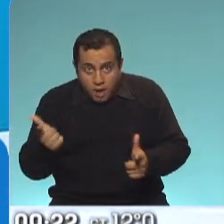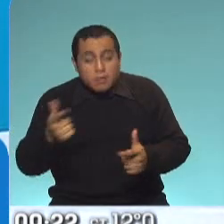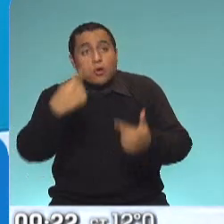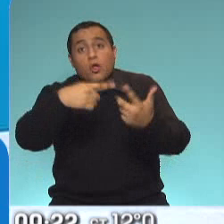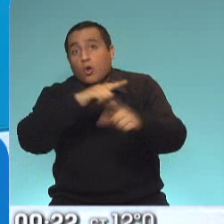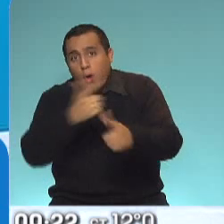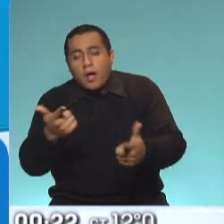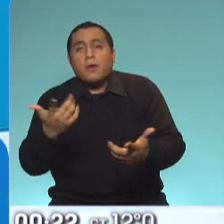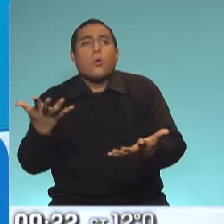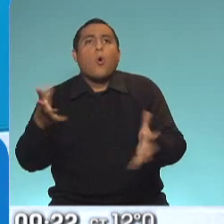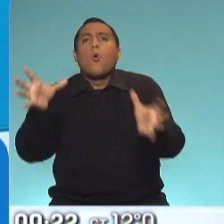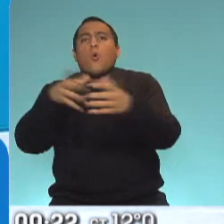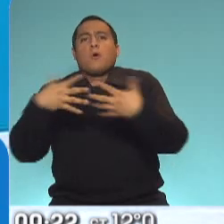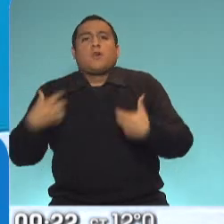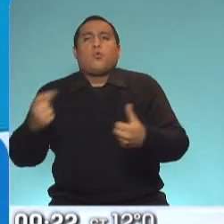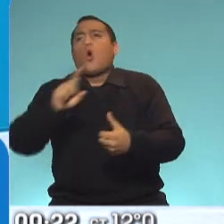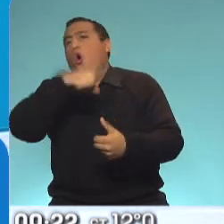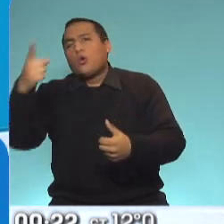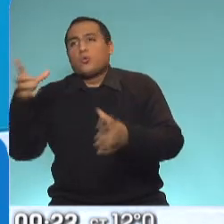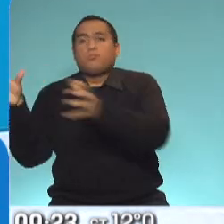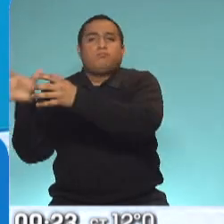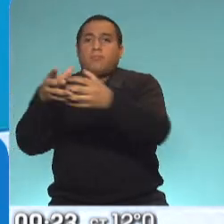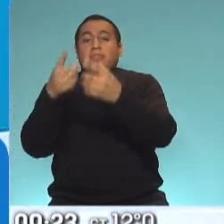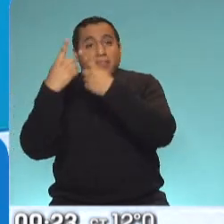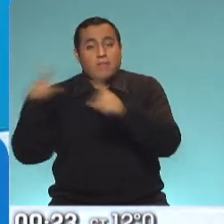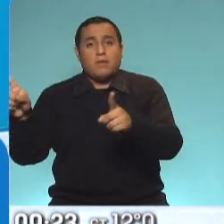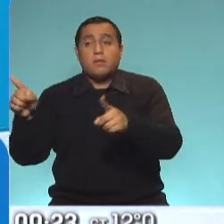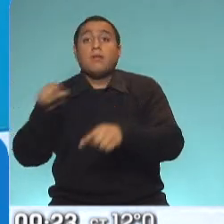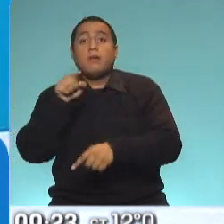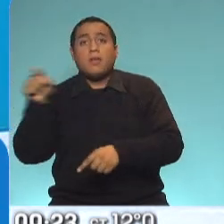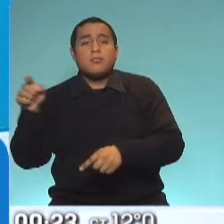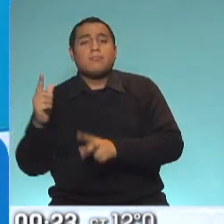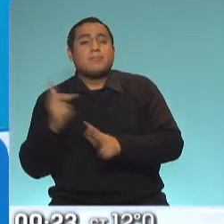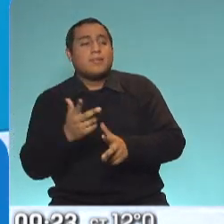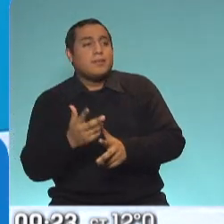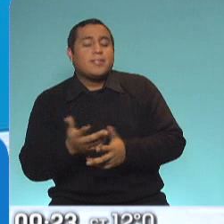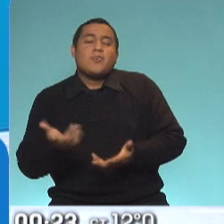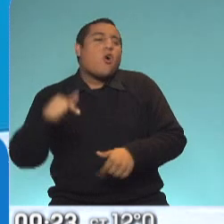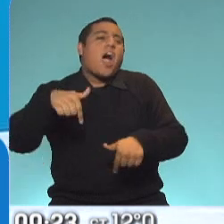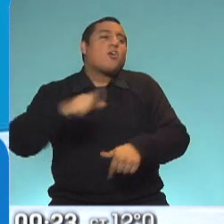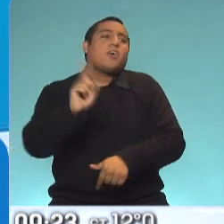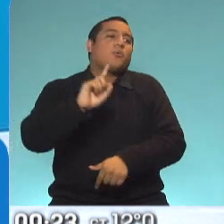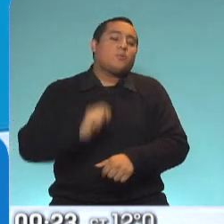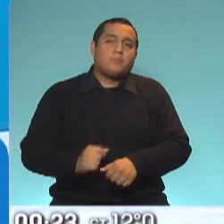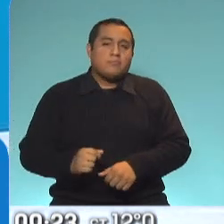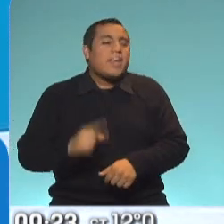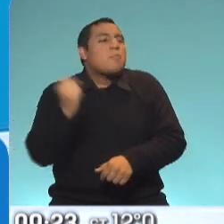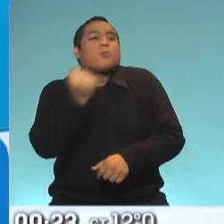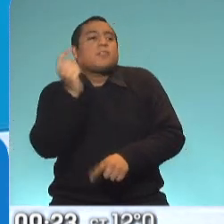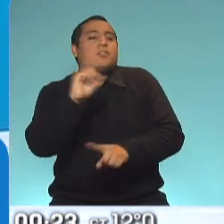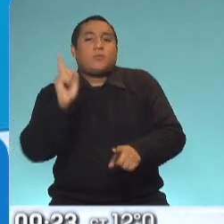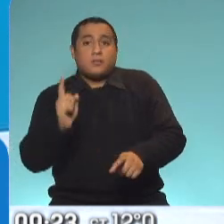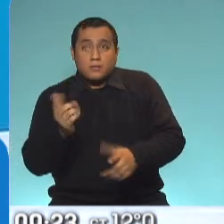hay otro personal de salud que los atienda, que no les diga, bueno, no, esto no se atiende ahora porque esto no es